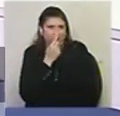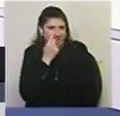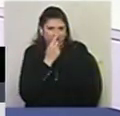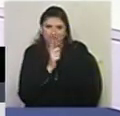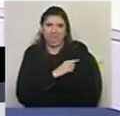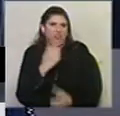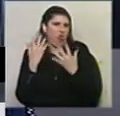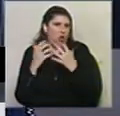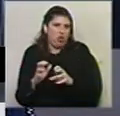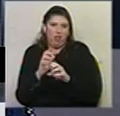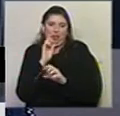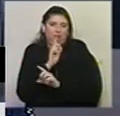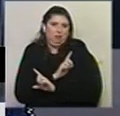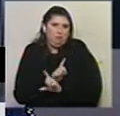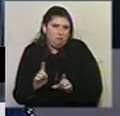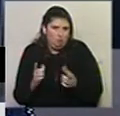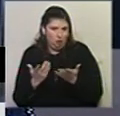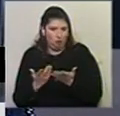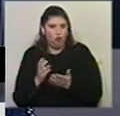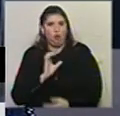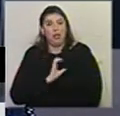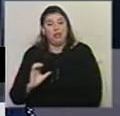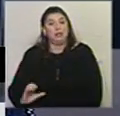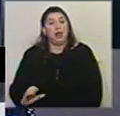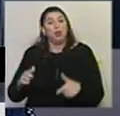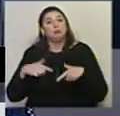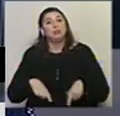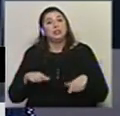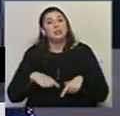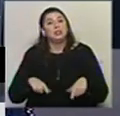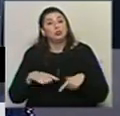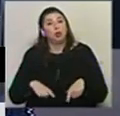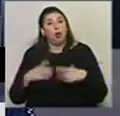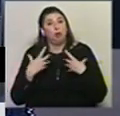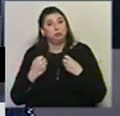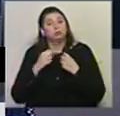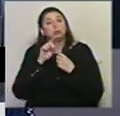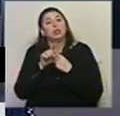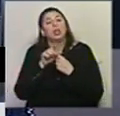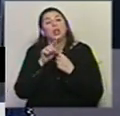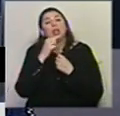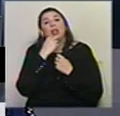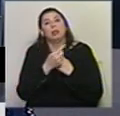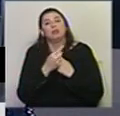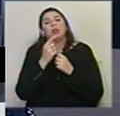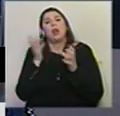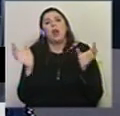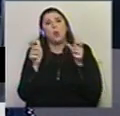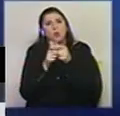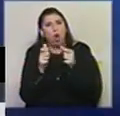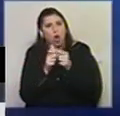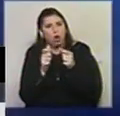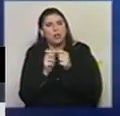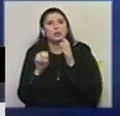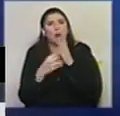discusión, que también los estados, y el ministro Basso estuvo participando en varias reuniones a nivel de Mercosur y a nivel de